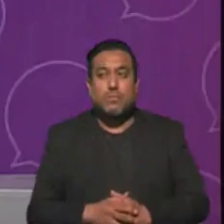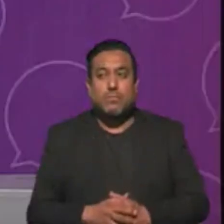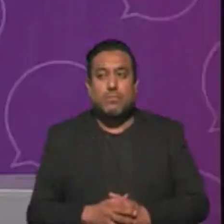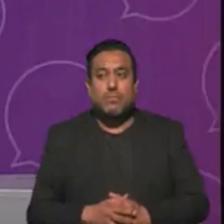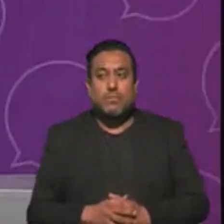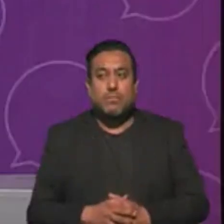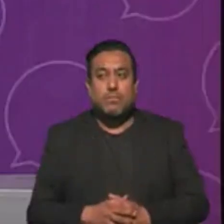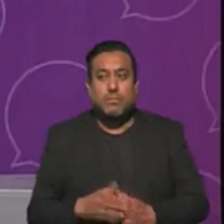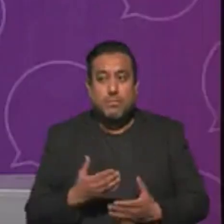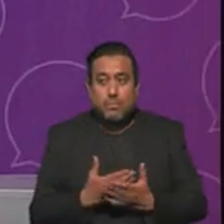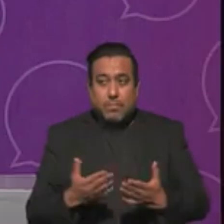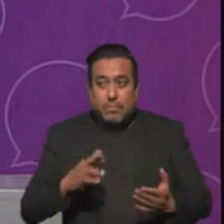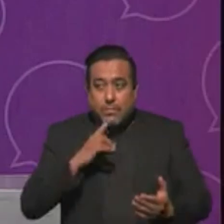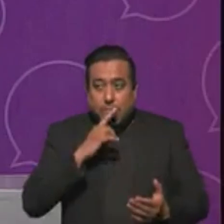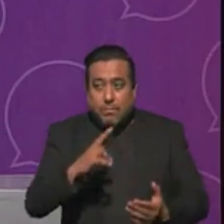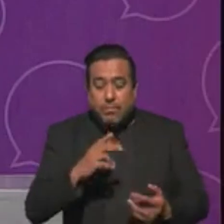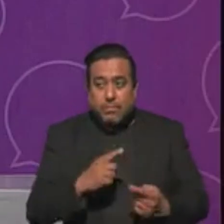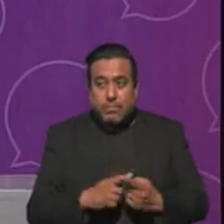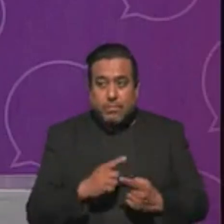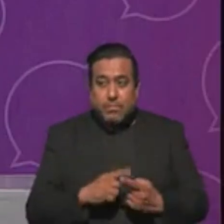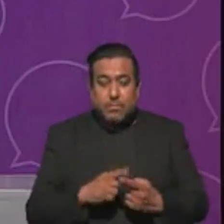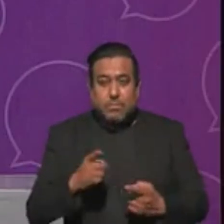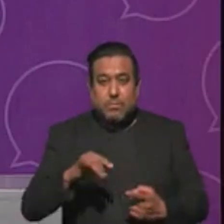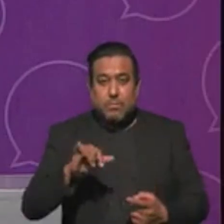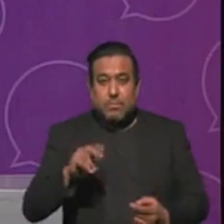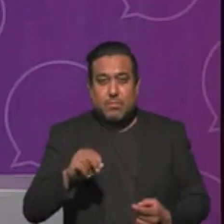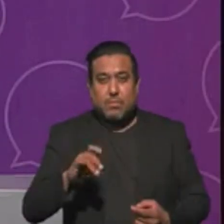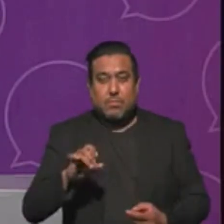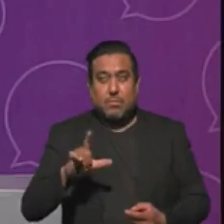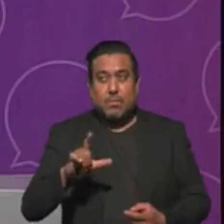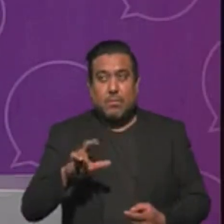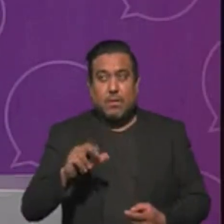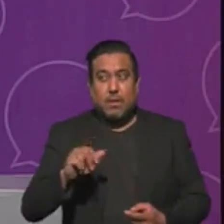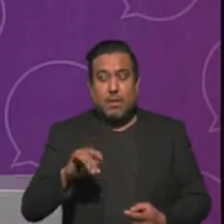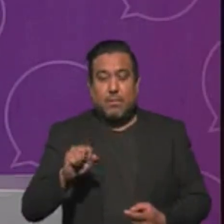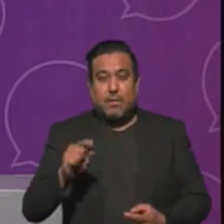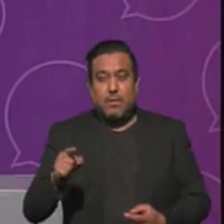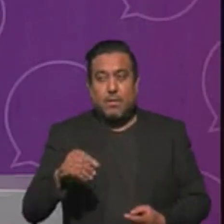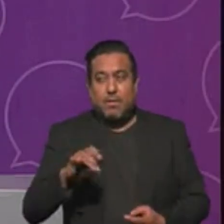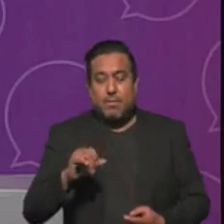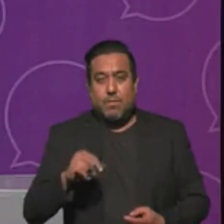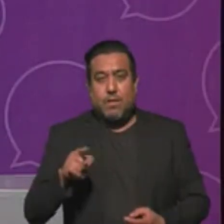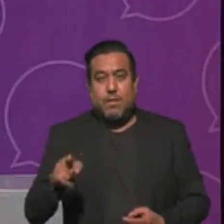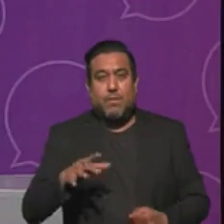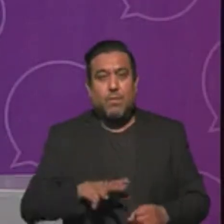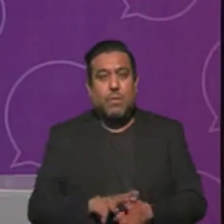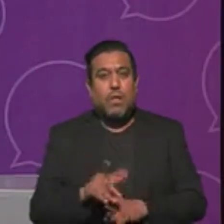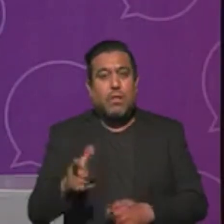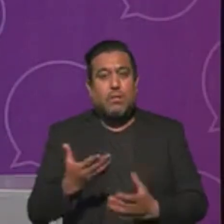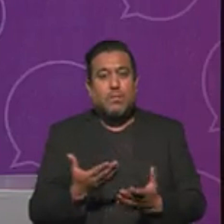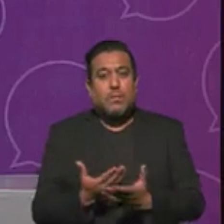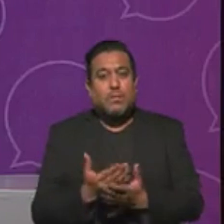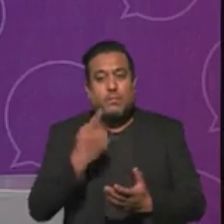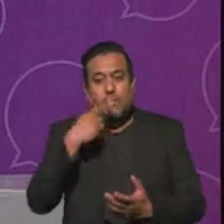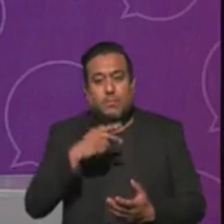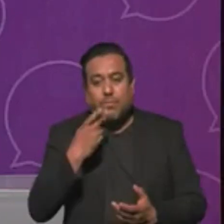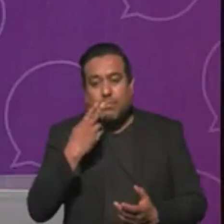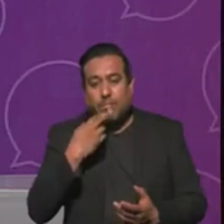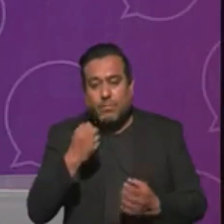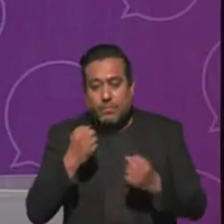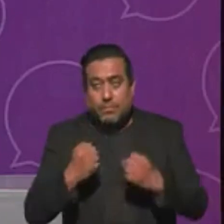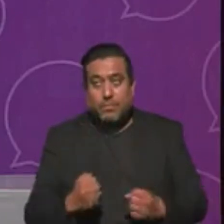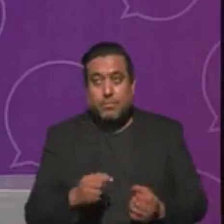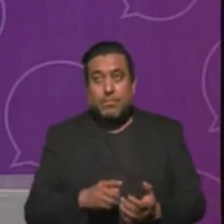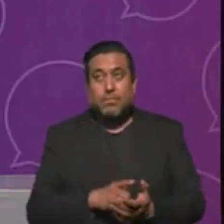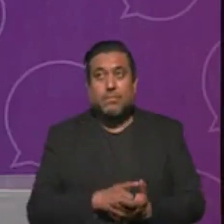candidato escuchamos ahora la respuesta del candidato Juan Miguel Ramírez Sánchez de morena candidato Cuál es su propuesta para garantizar un